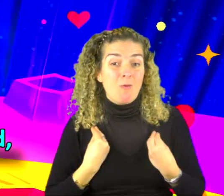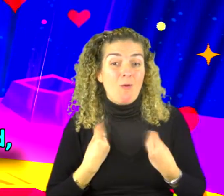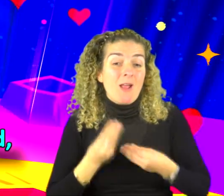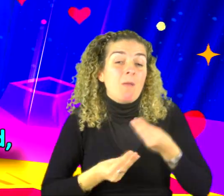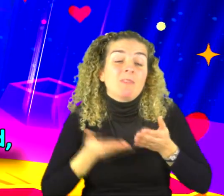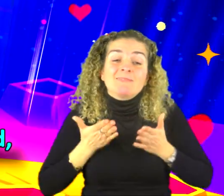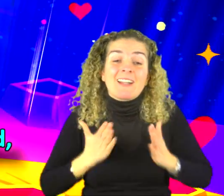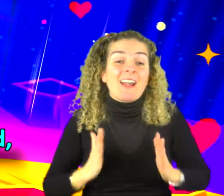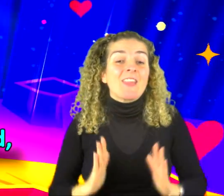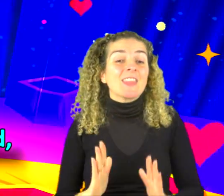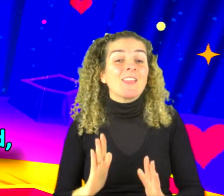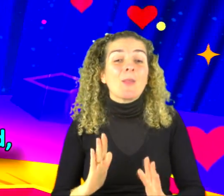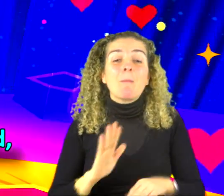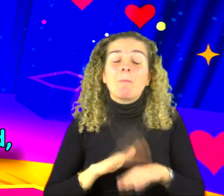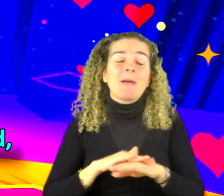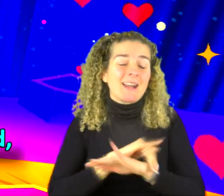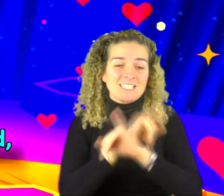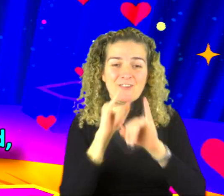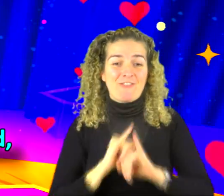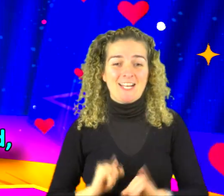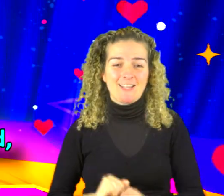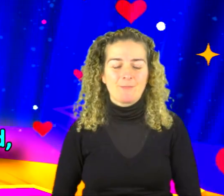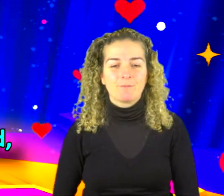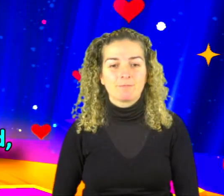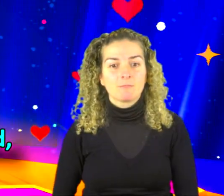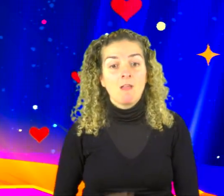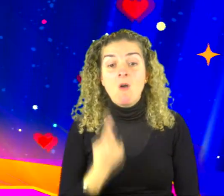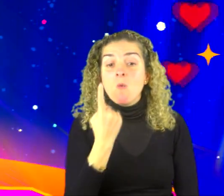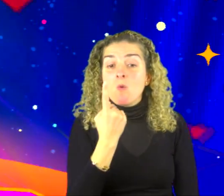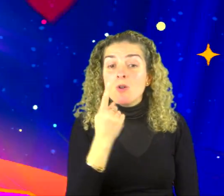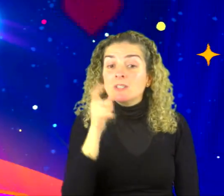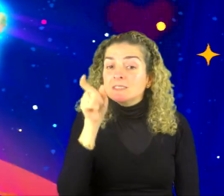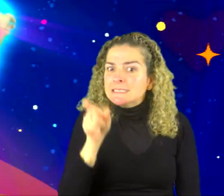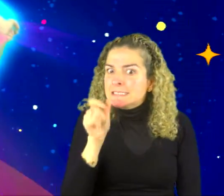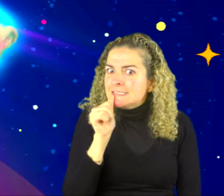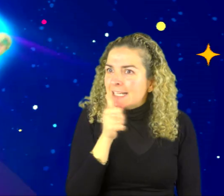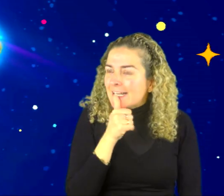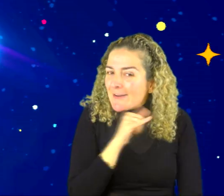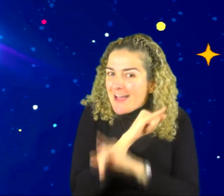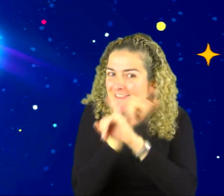Cuando uno encuentra la felicidad, le cambia hasta el color.